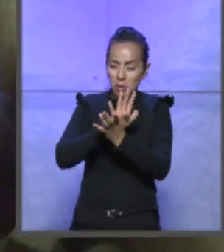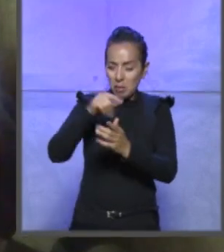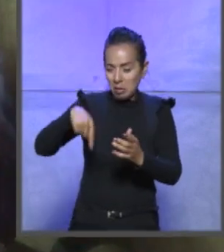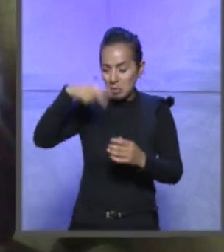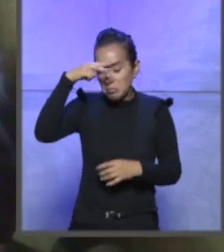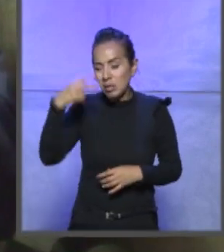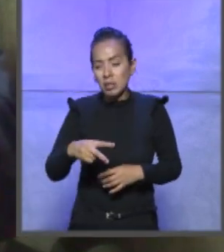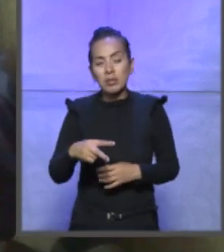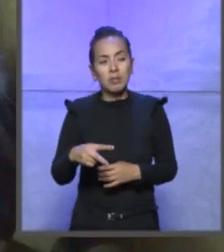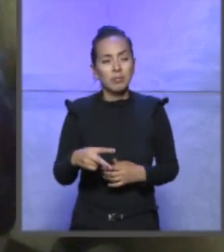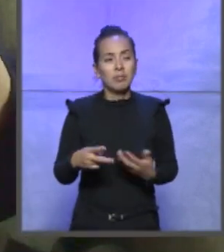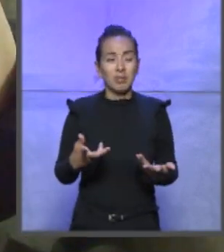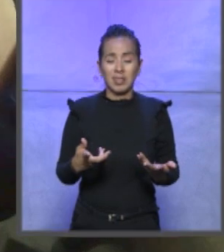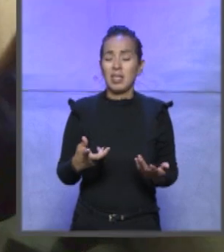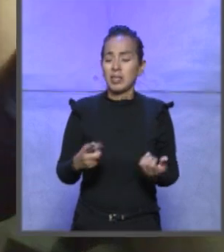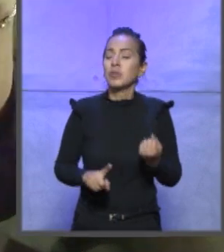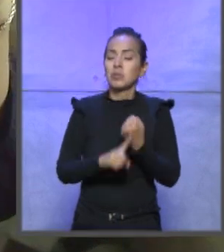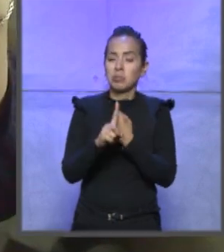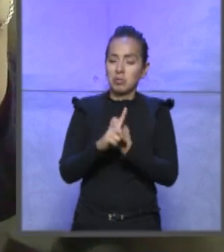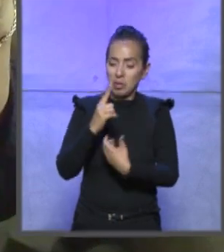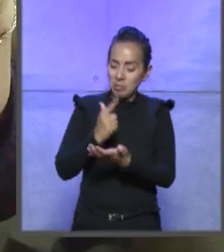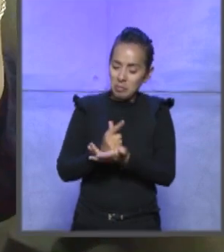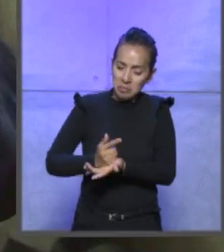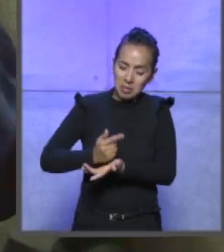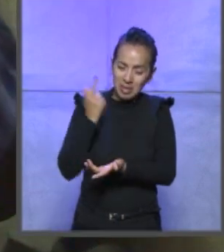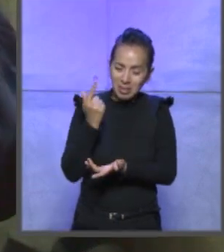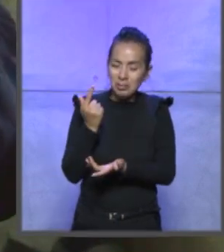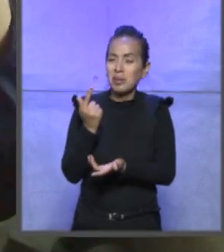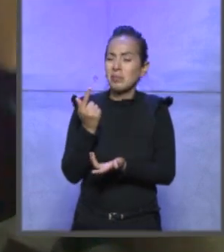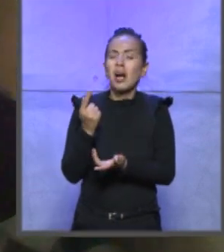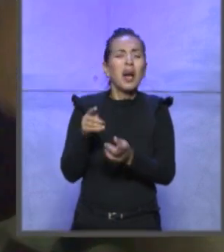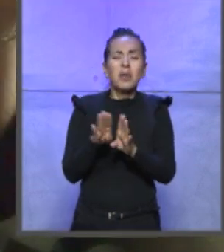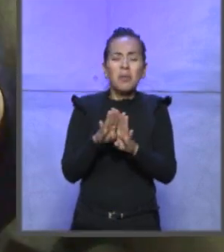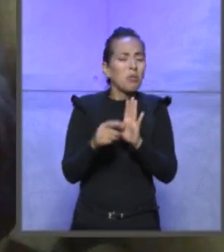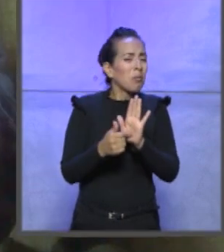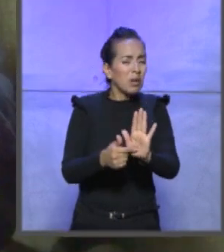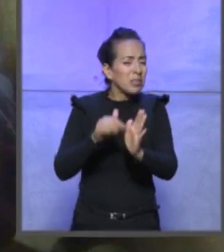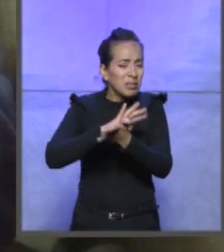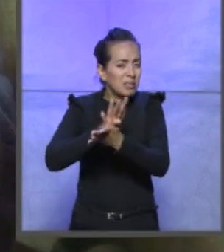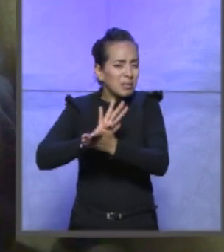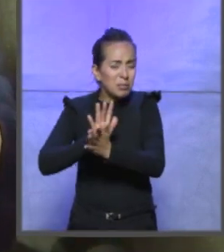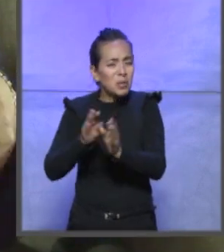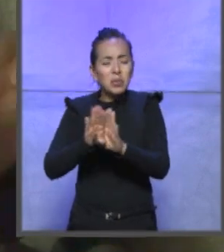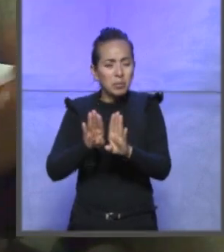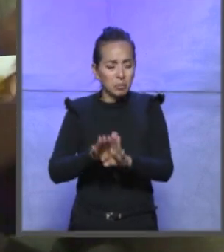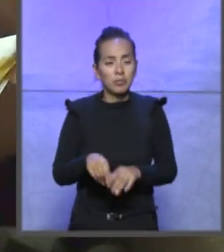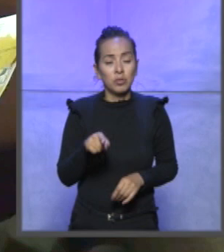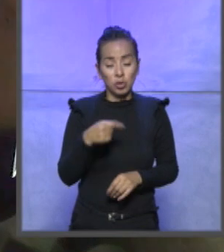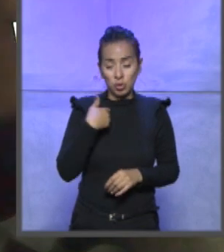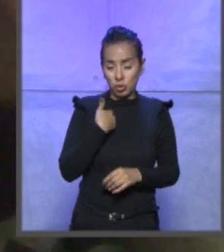nuestro país, sin duda, es un problema muy grave que se expresa de diferentes maneras. Y yo